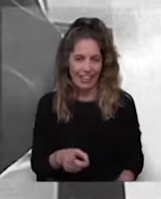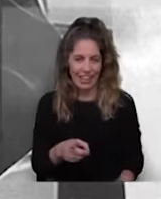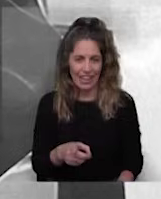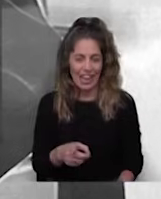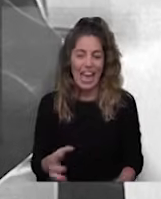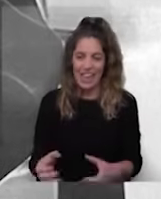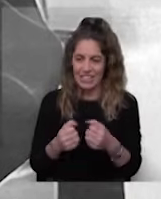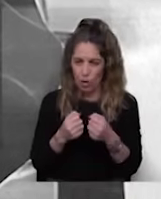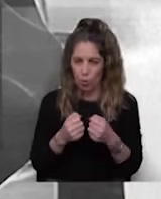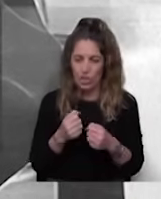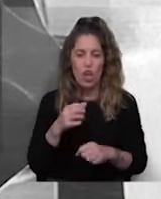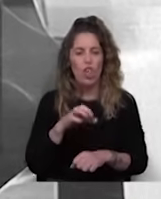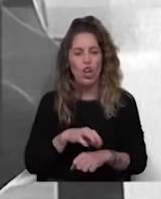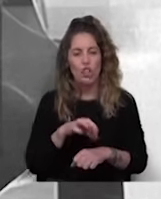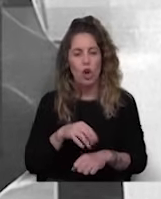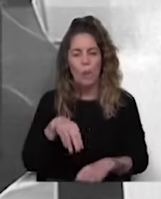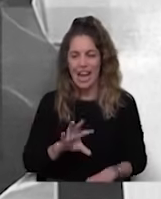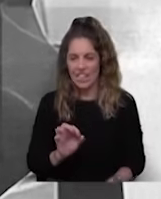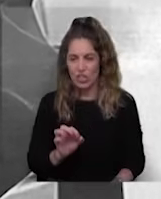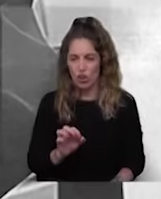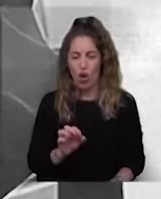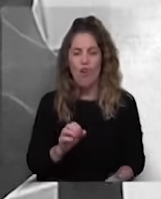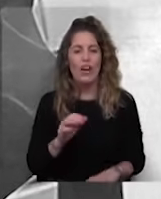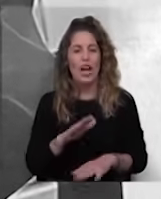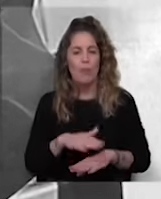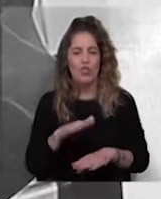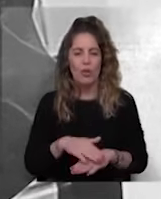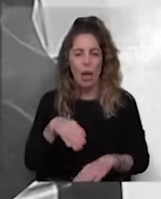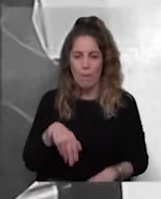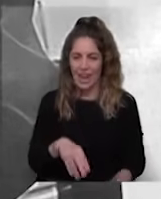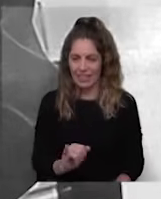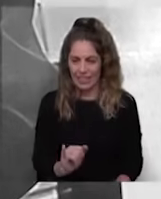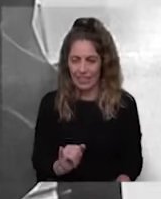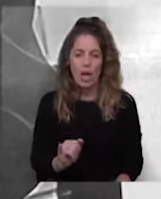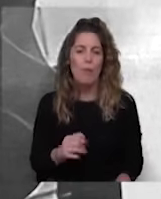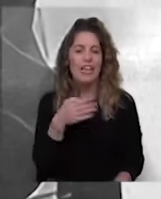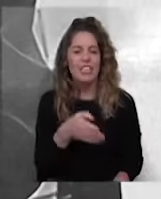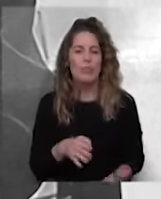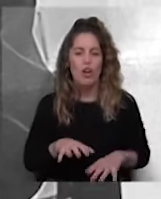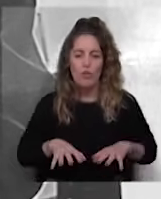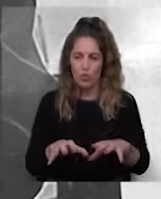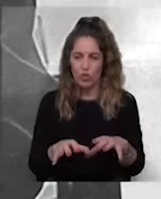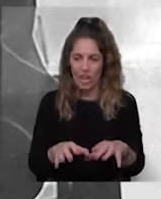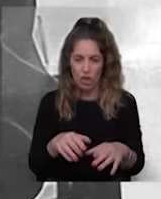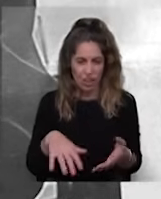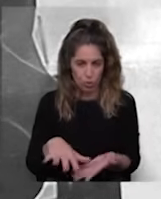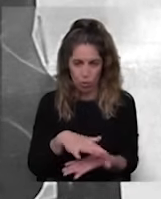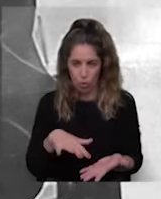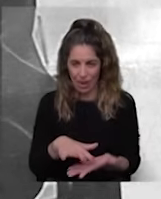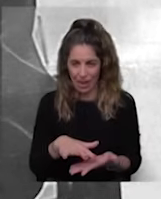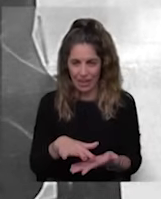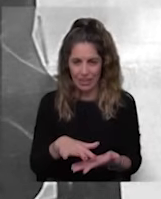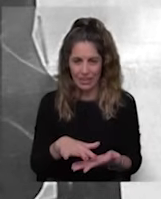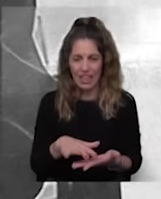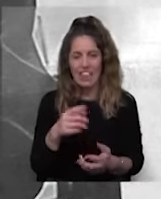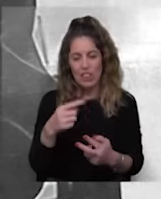secuestro del Doctor Carlos maesto fue obra del comisario ma y participaron los funcionarios de su departamento Washington grioli yamil